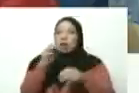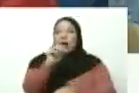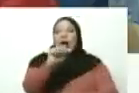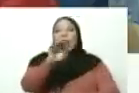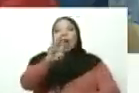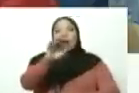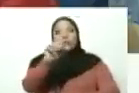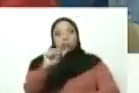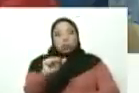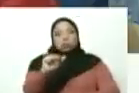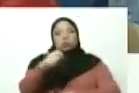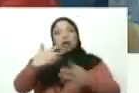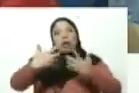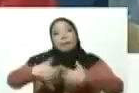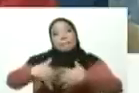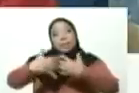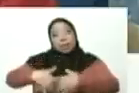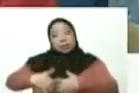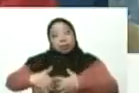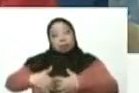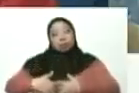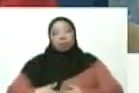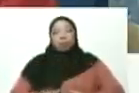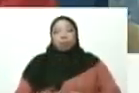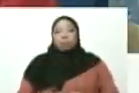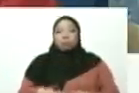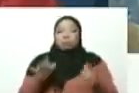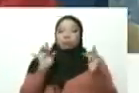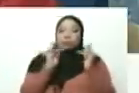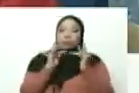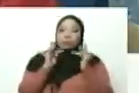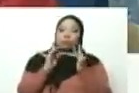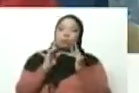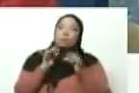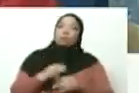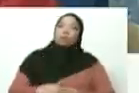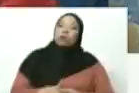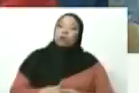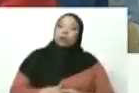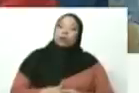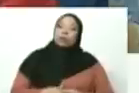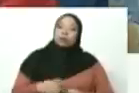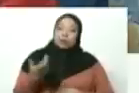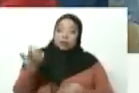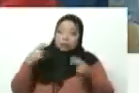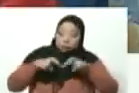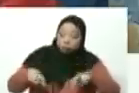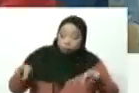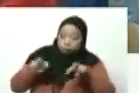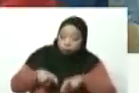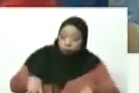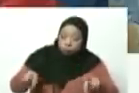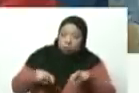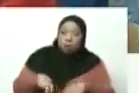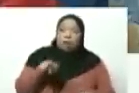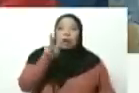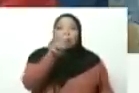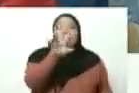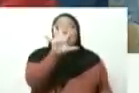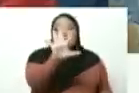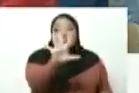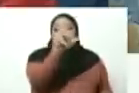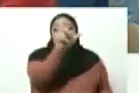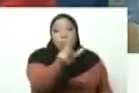de ahorros y sus empresas conectadas que ya mencioné están siendo investigadas 25 personas